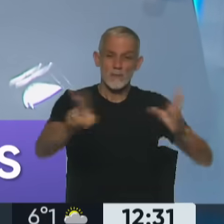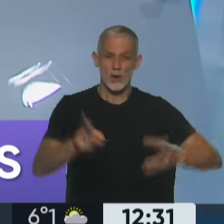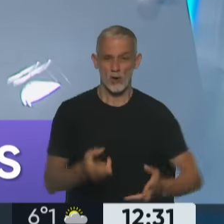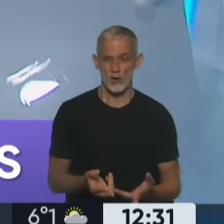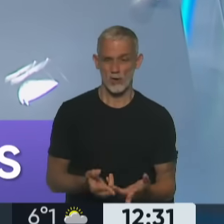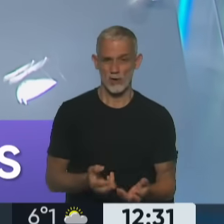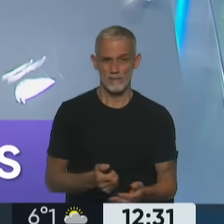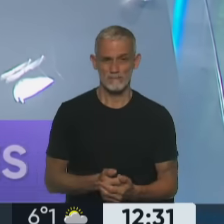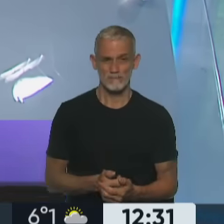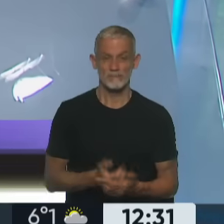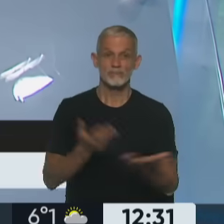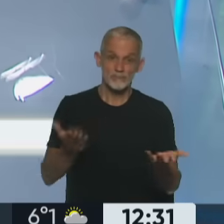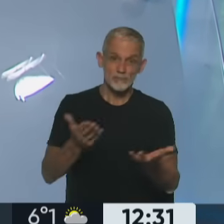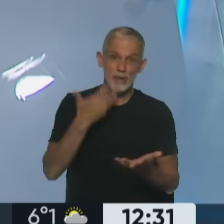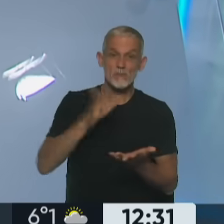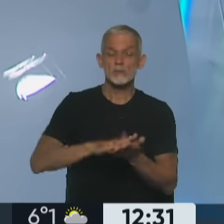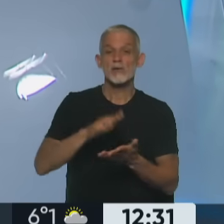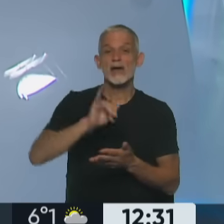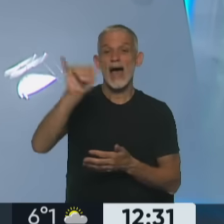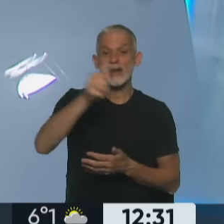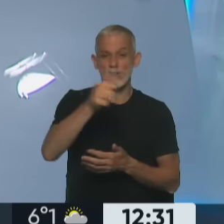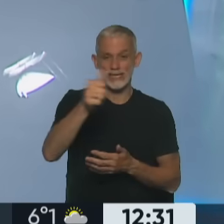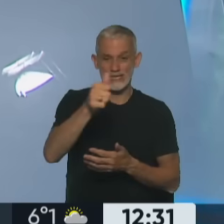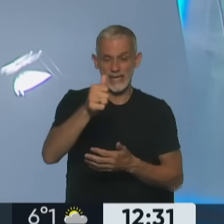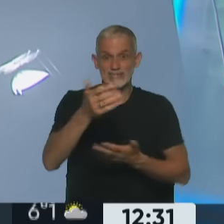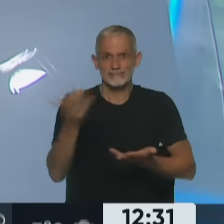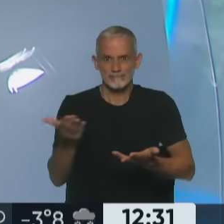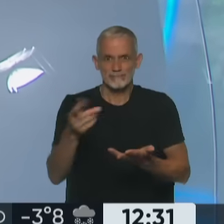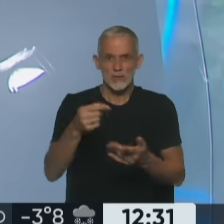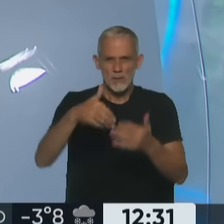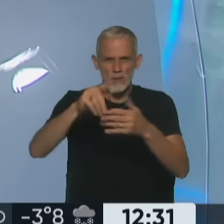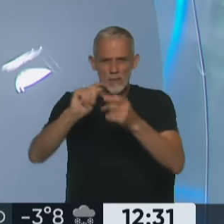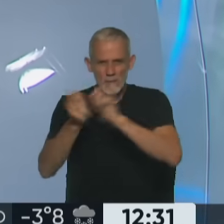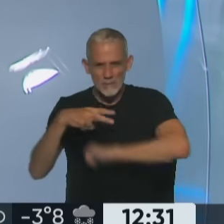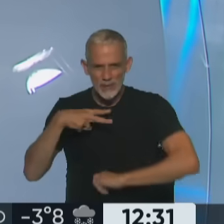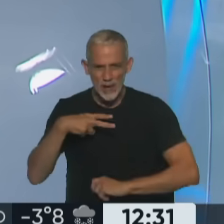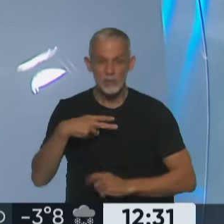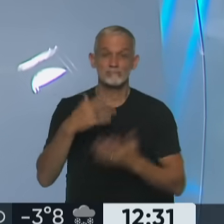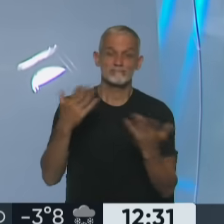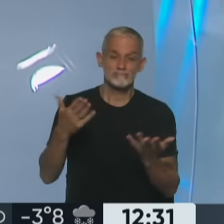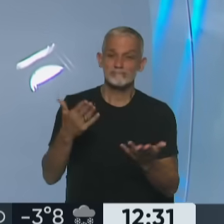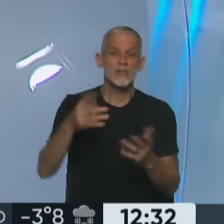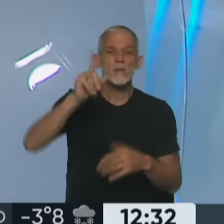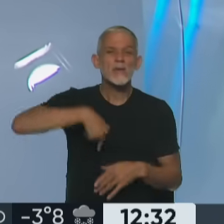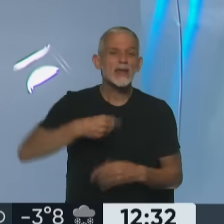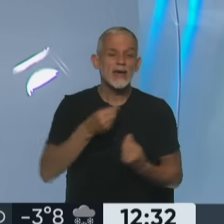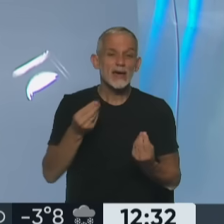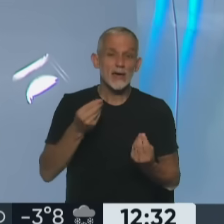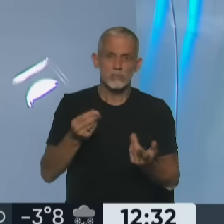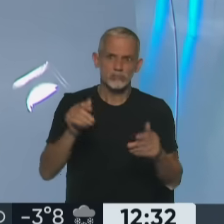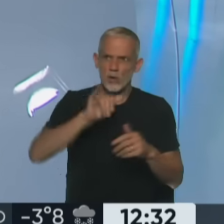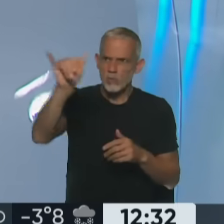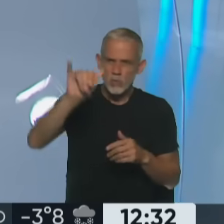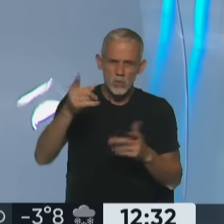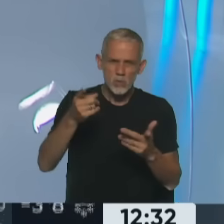ahí, ¿no? Bueno, de hecho hablamos de Aerolíneas Argentinas y esa privatización probablemente lo que genere es que se caigan las rutas que no